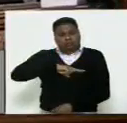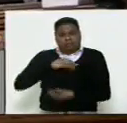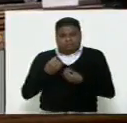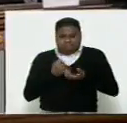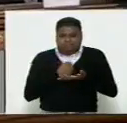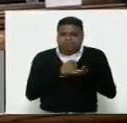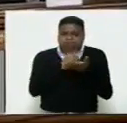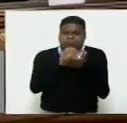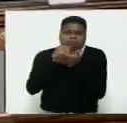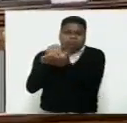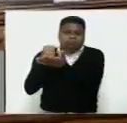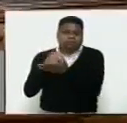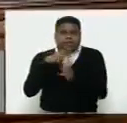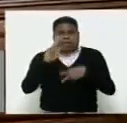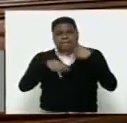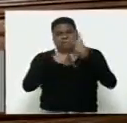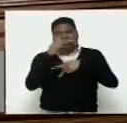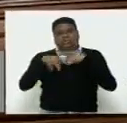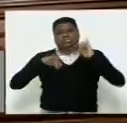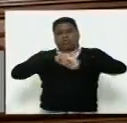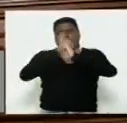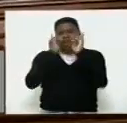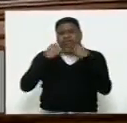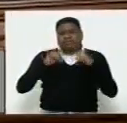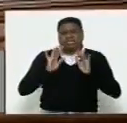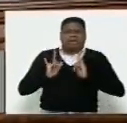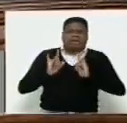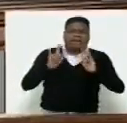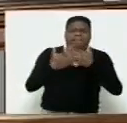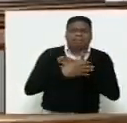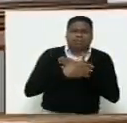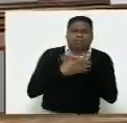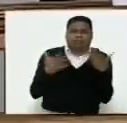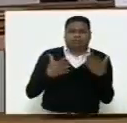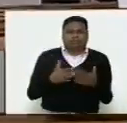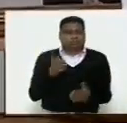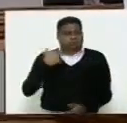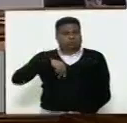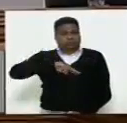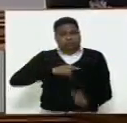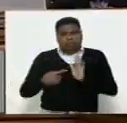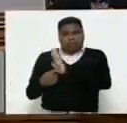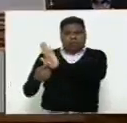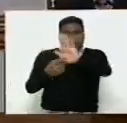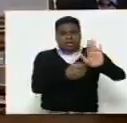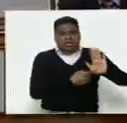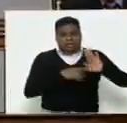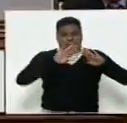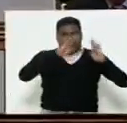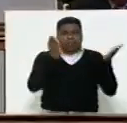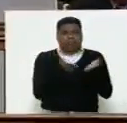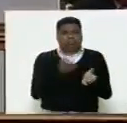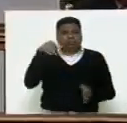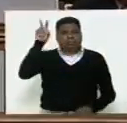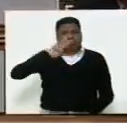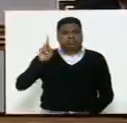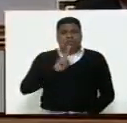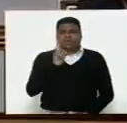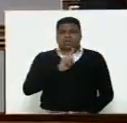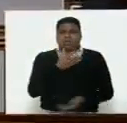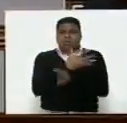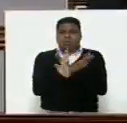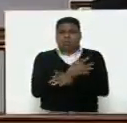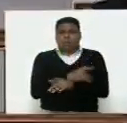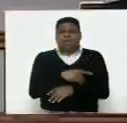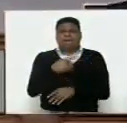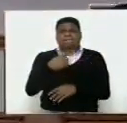que su proceso sea feliz y amoroso. Y le demostraremos al mundo que en Venezuela no se juega, sino que en